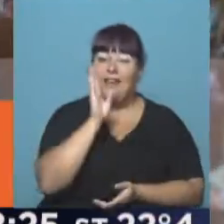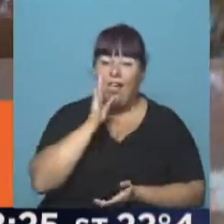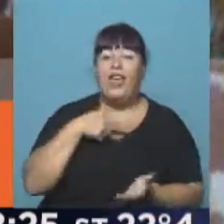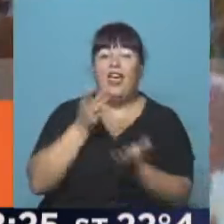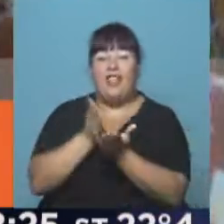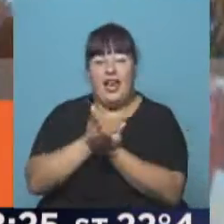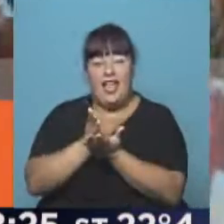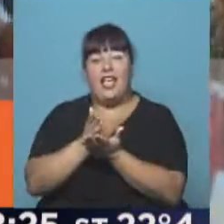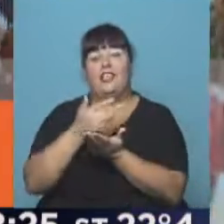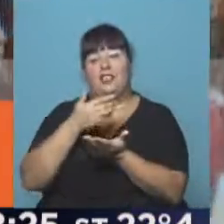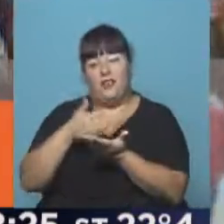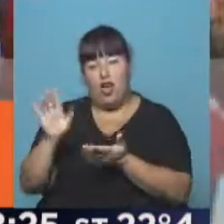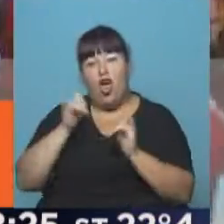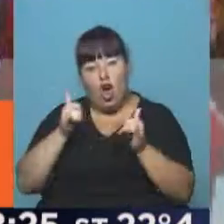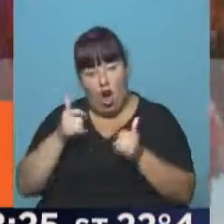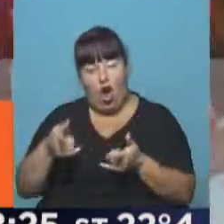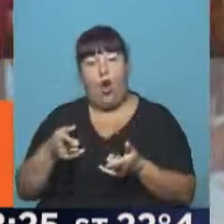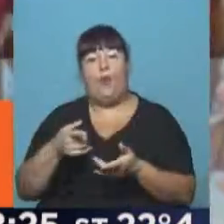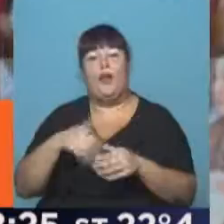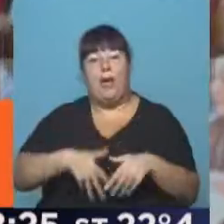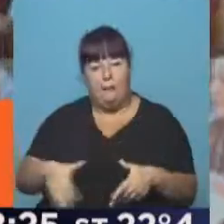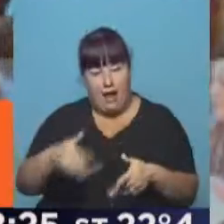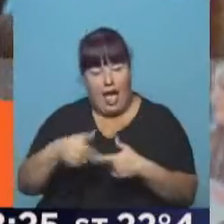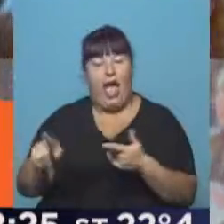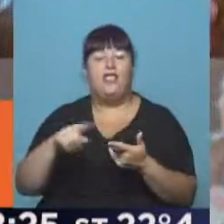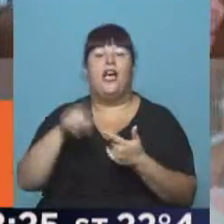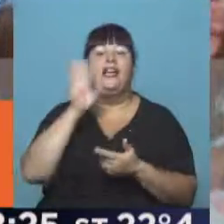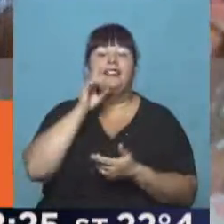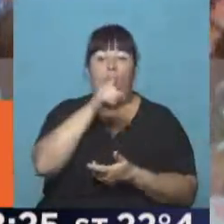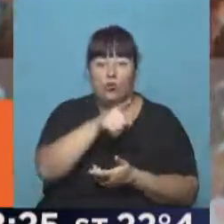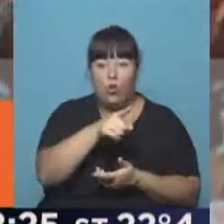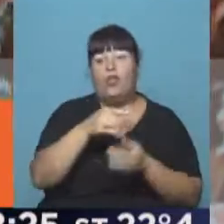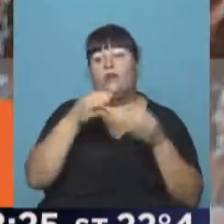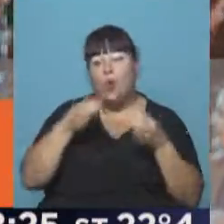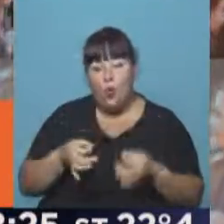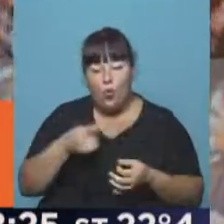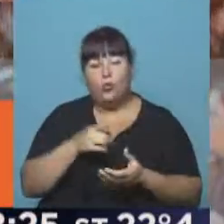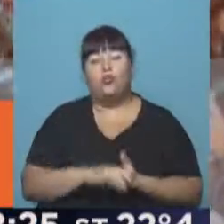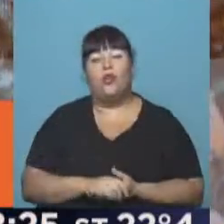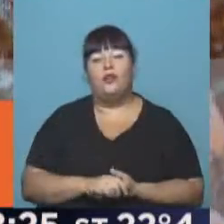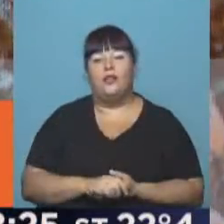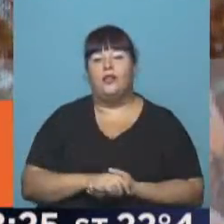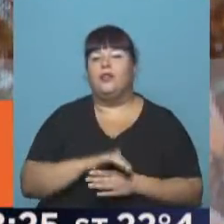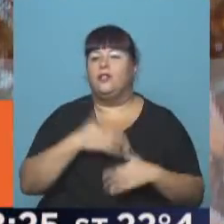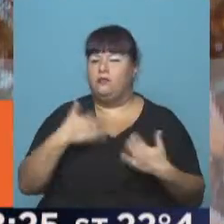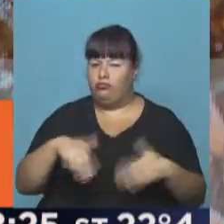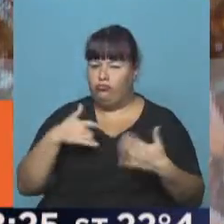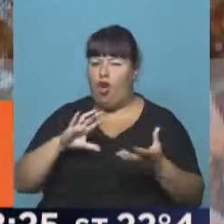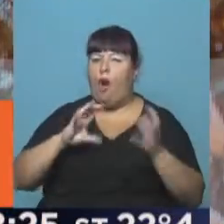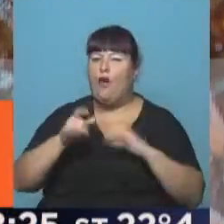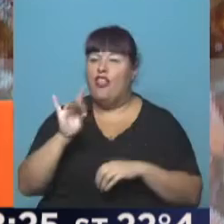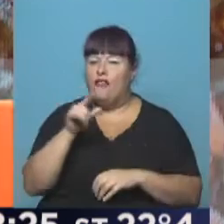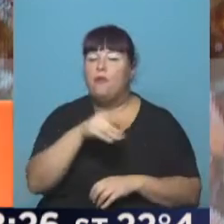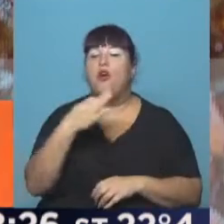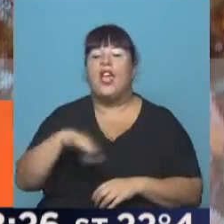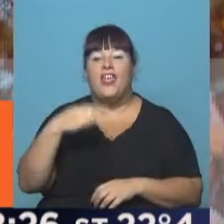derecho a apartamiento, sí, las jóvenes, por supuesto, por embarazo. En Estados Unidos, justamente, eso es muy, muy complejo porque